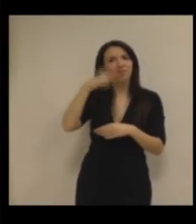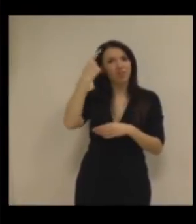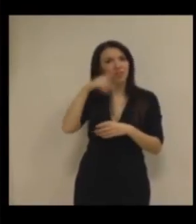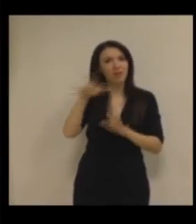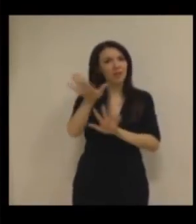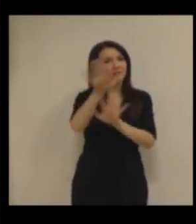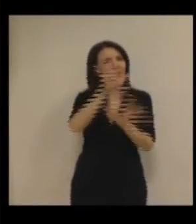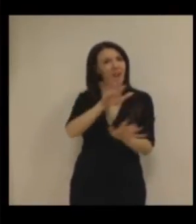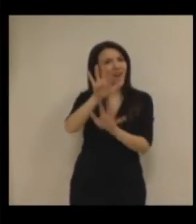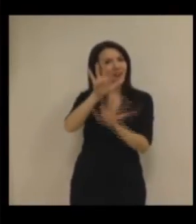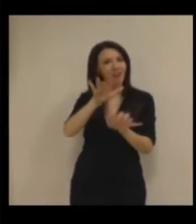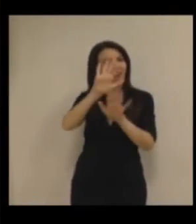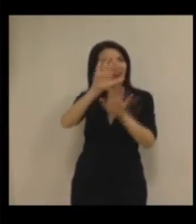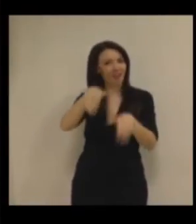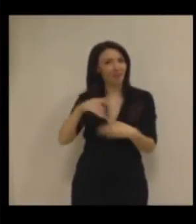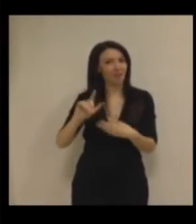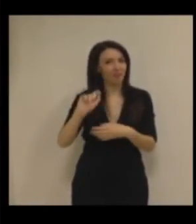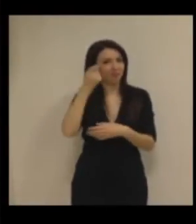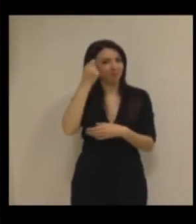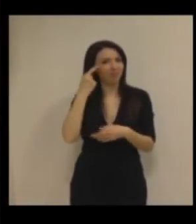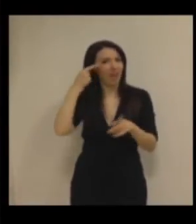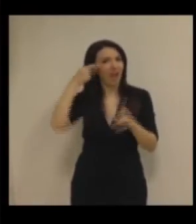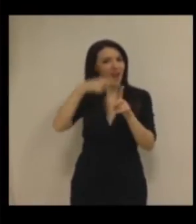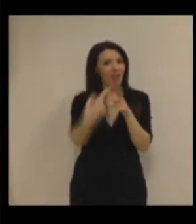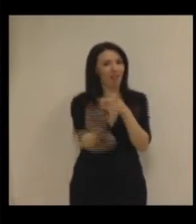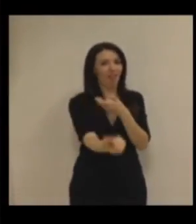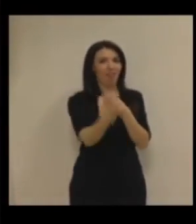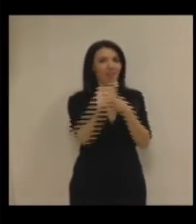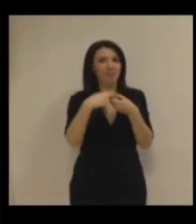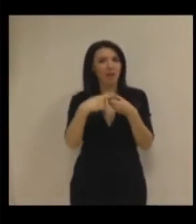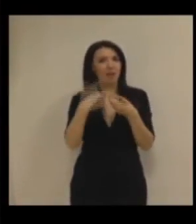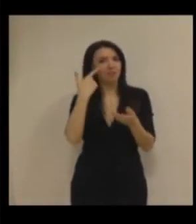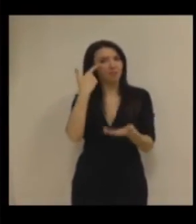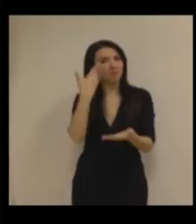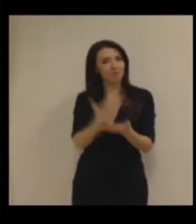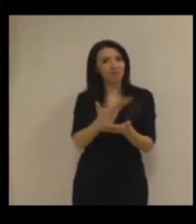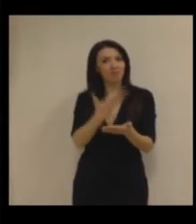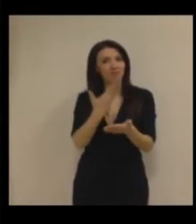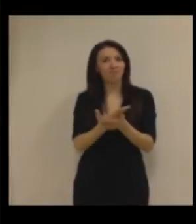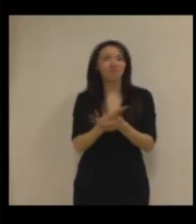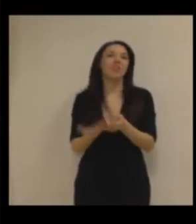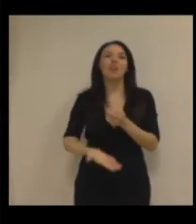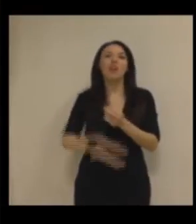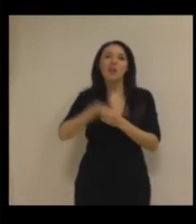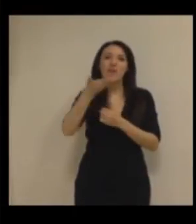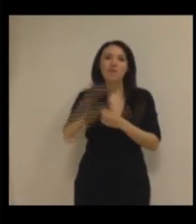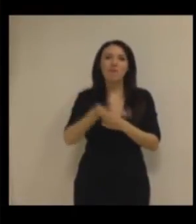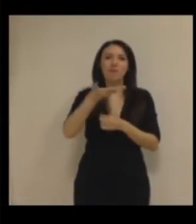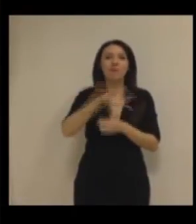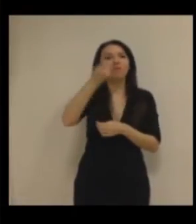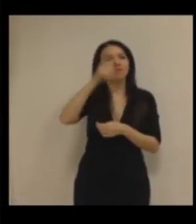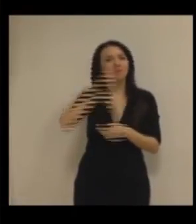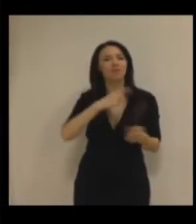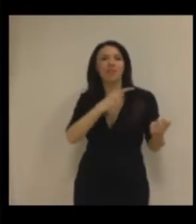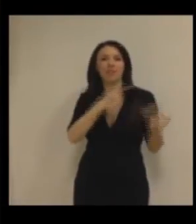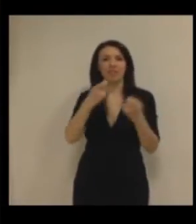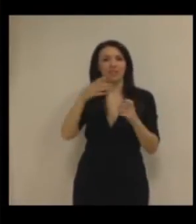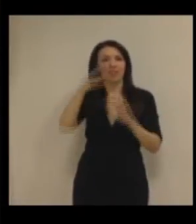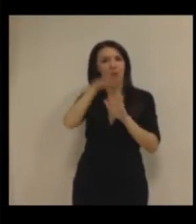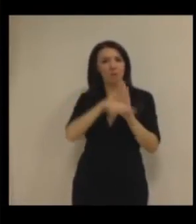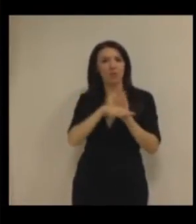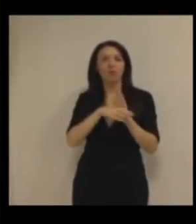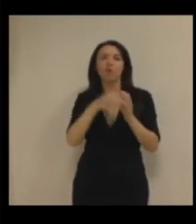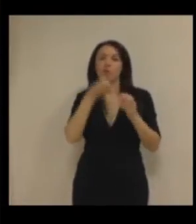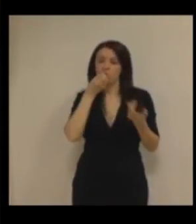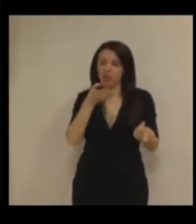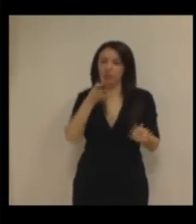convencerlos, habéis sabido ganarlos para la causa y habéis sabido hacerles ver la importancia y la necesidad del proyecto.